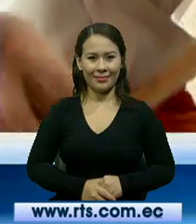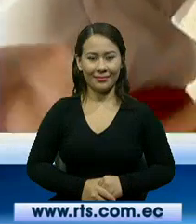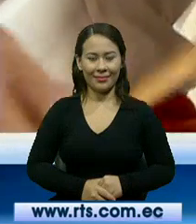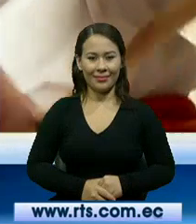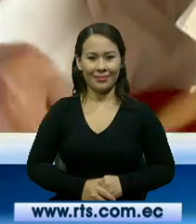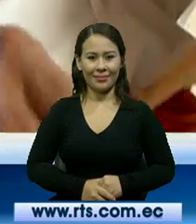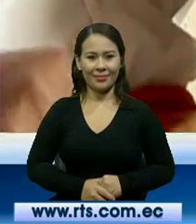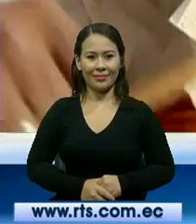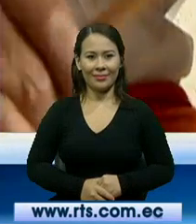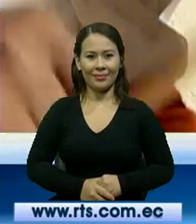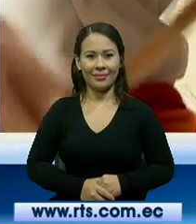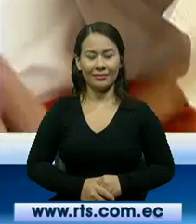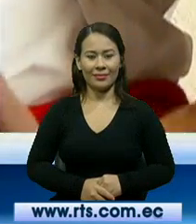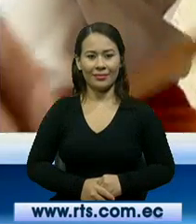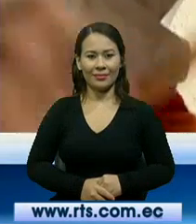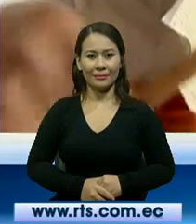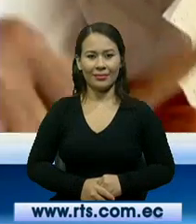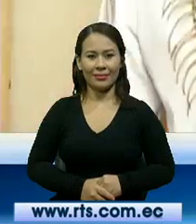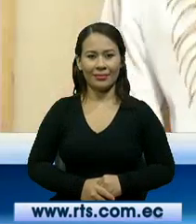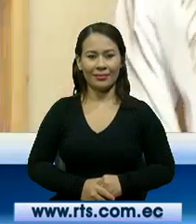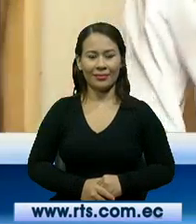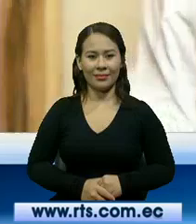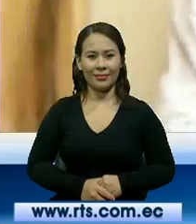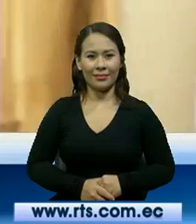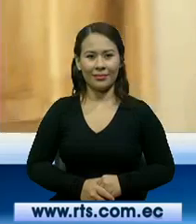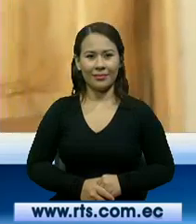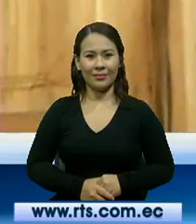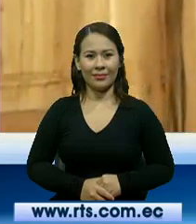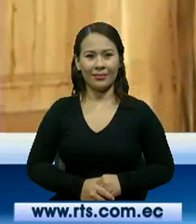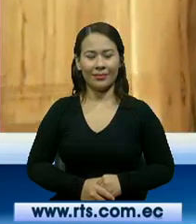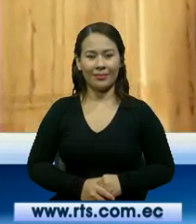Sam samun Sam